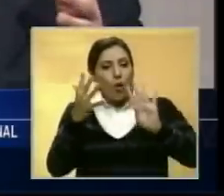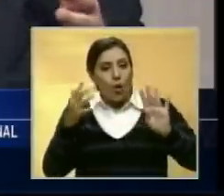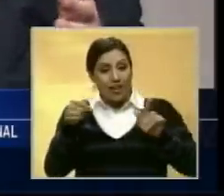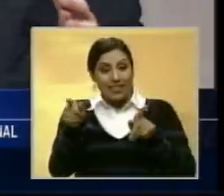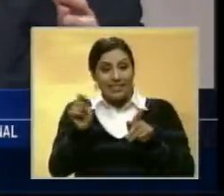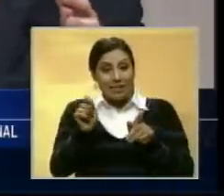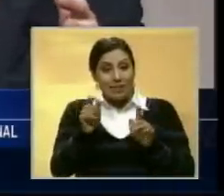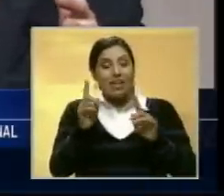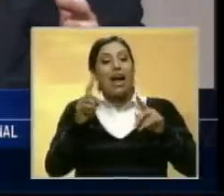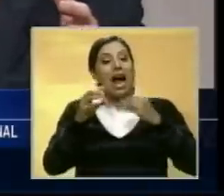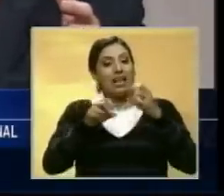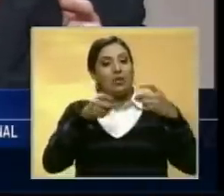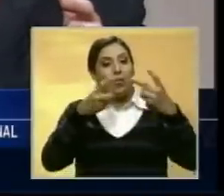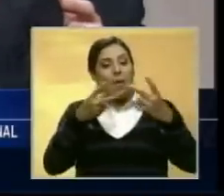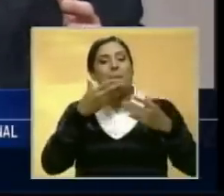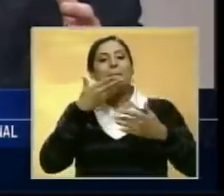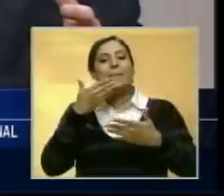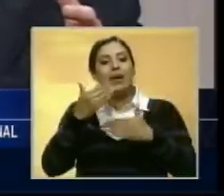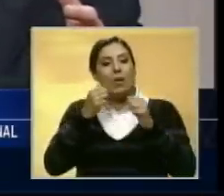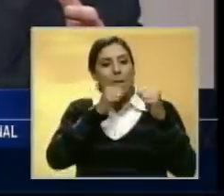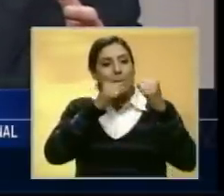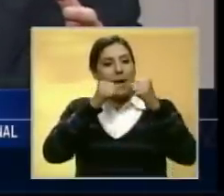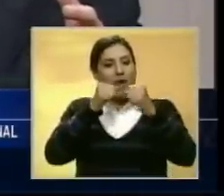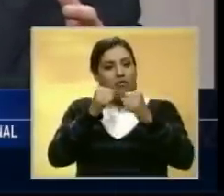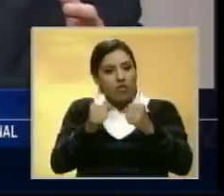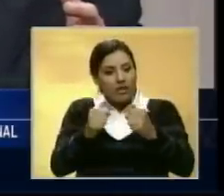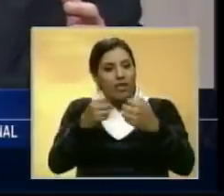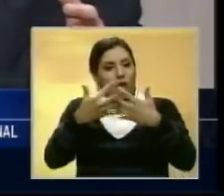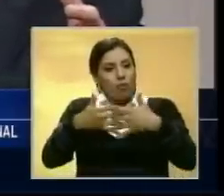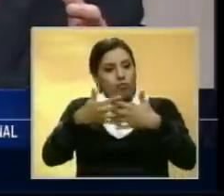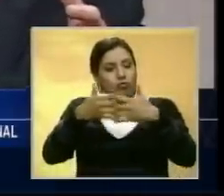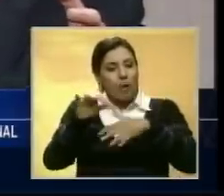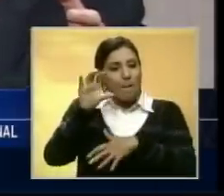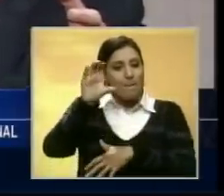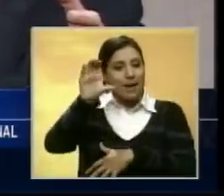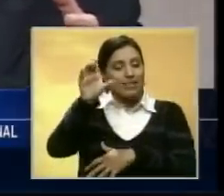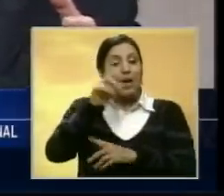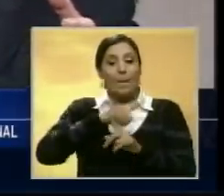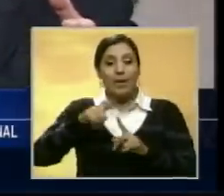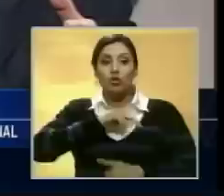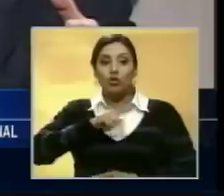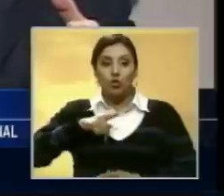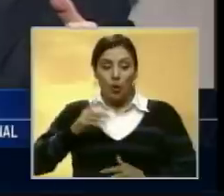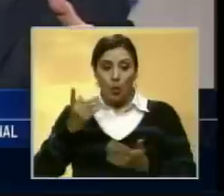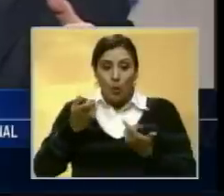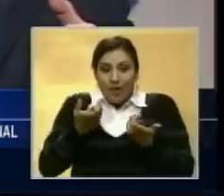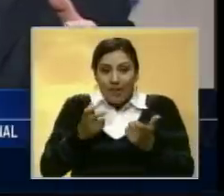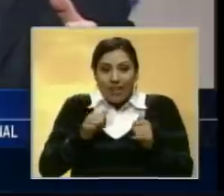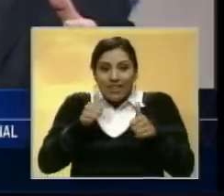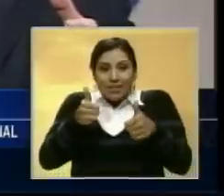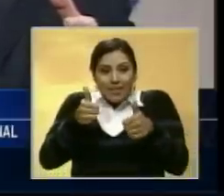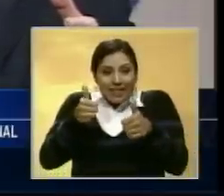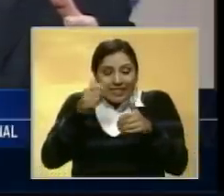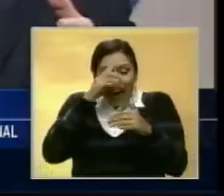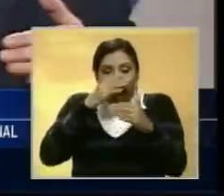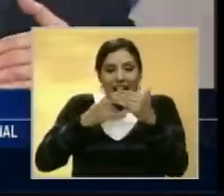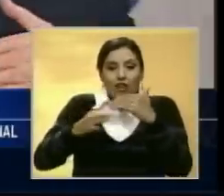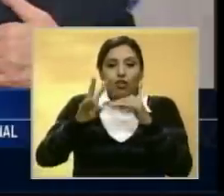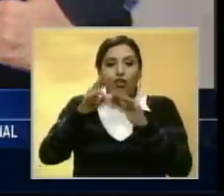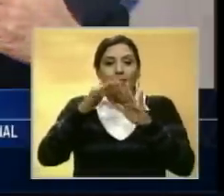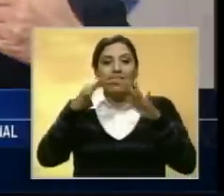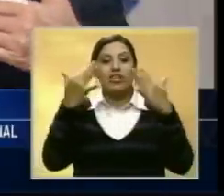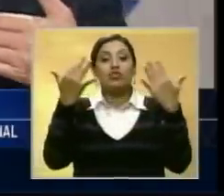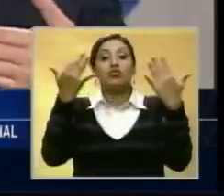meses se van a crear las condiciones para potenciar la producción nacional de tal manera que nosotros podamos entrar en un año